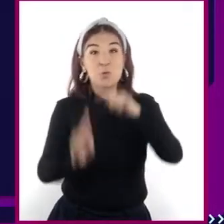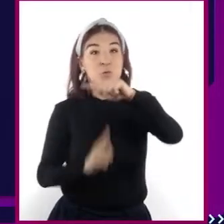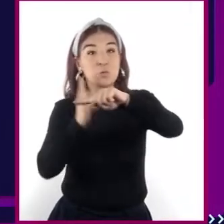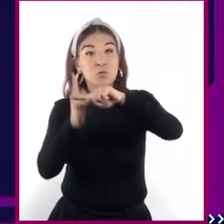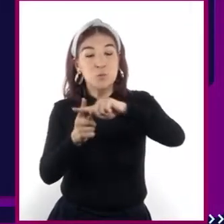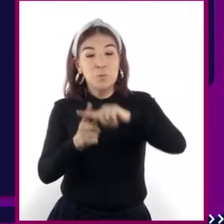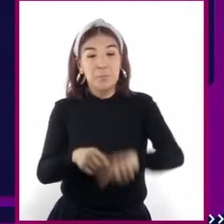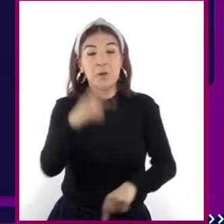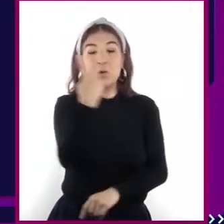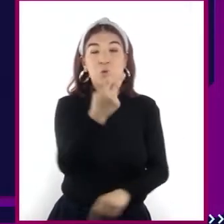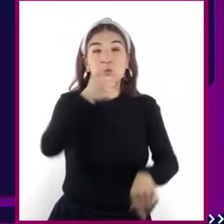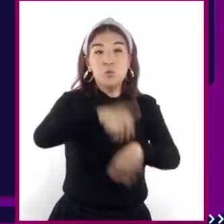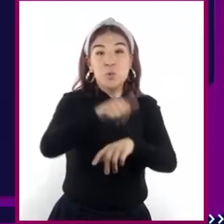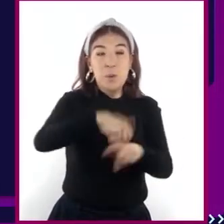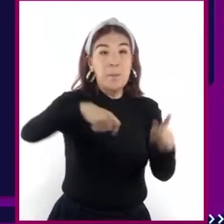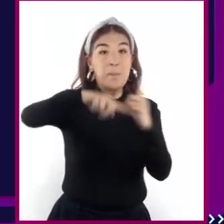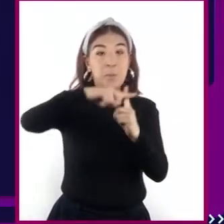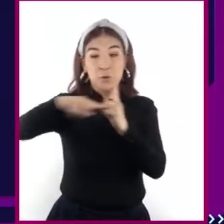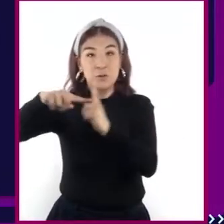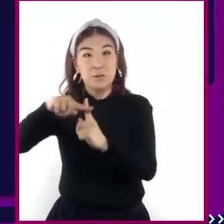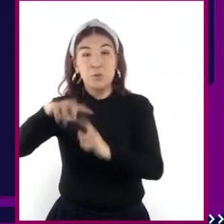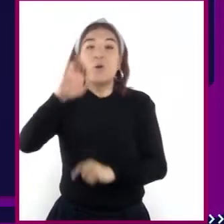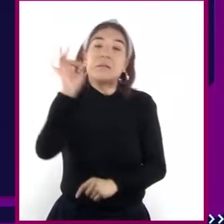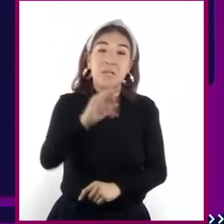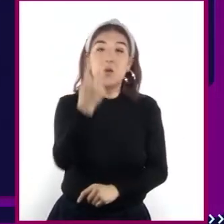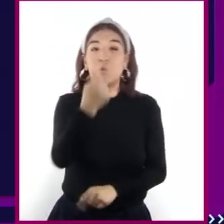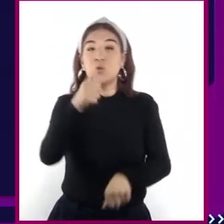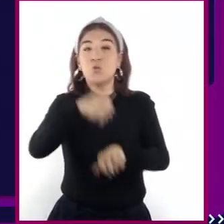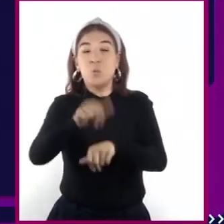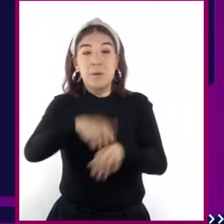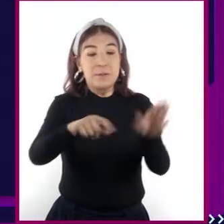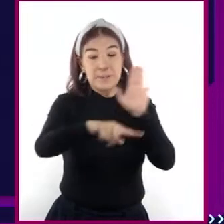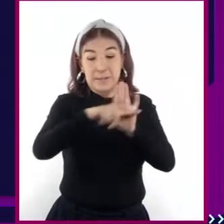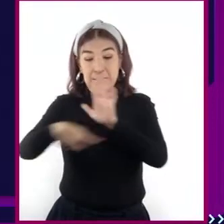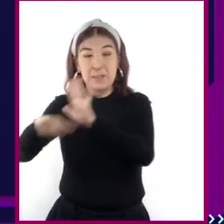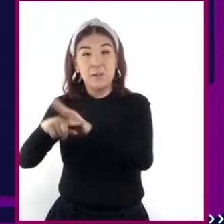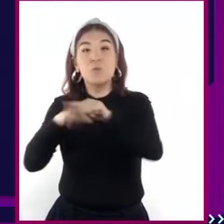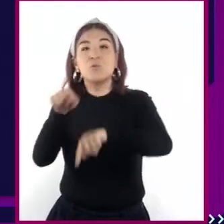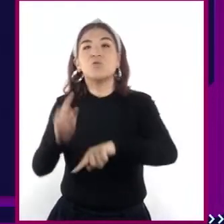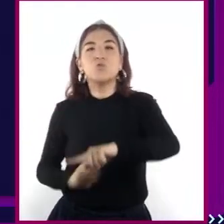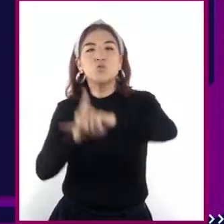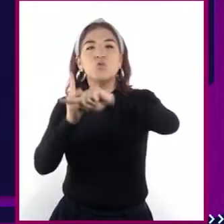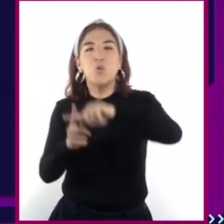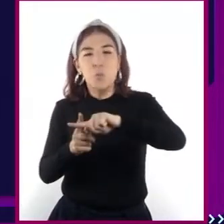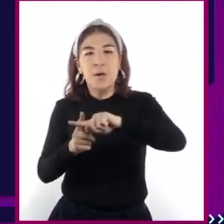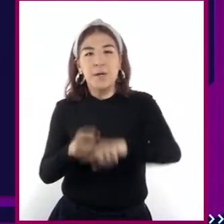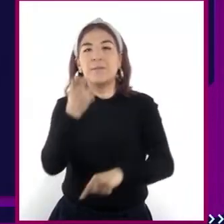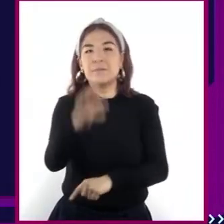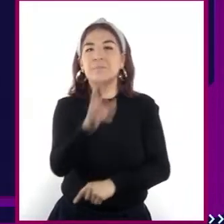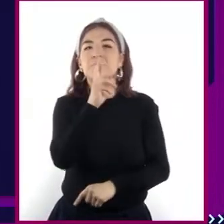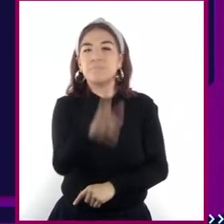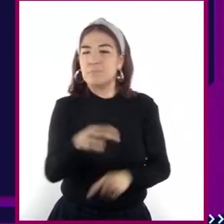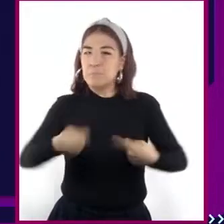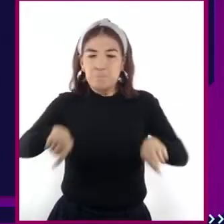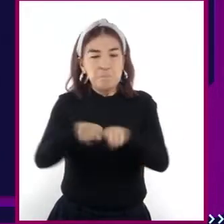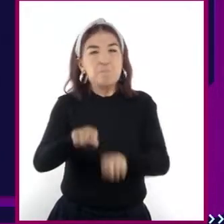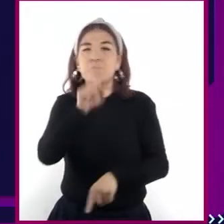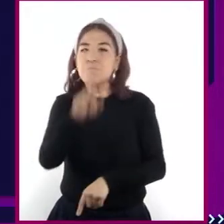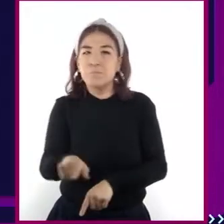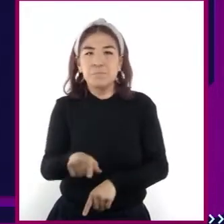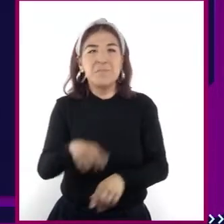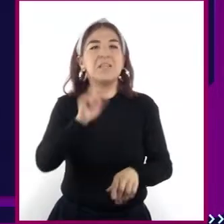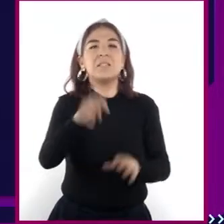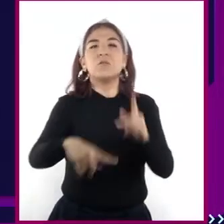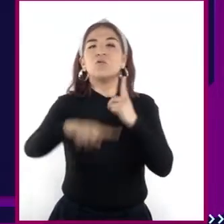dos números positivos o dos números negativos, se suman sus valores absolutos y el resultado conserva el mismo signo de